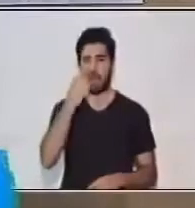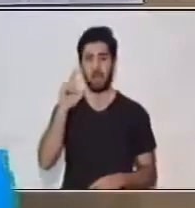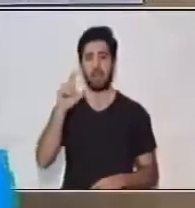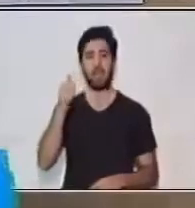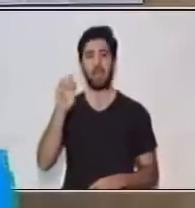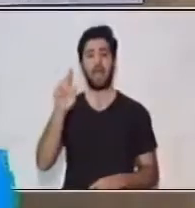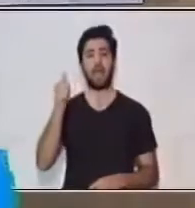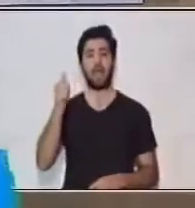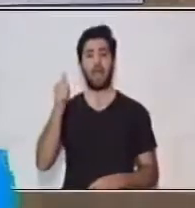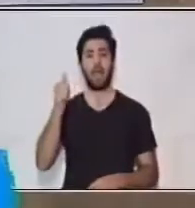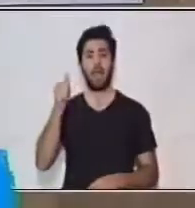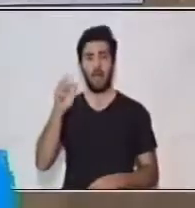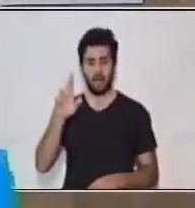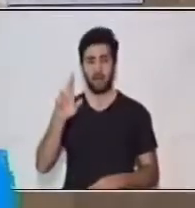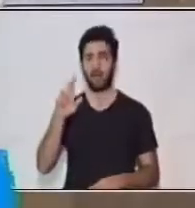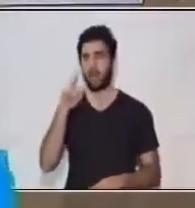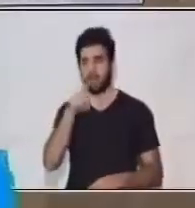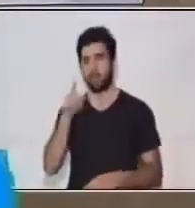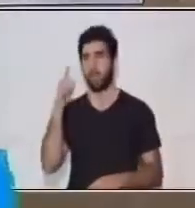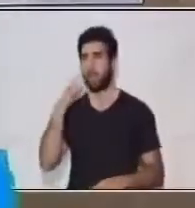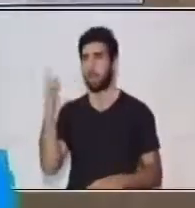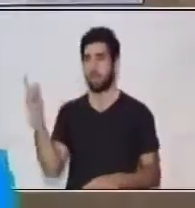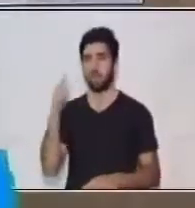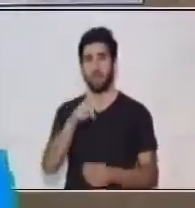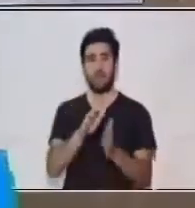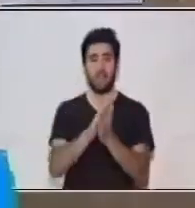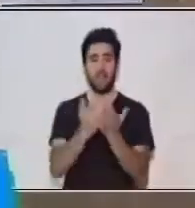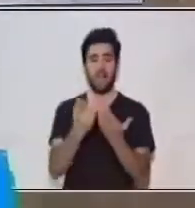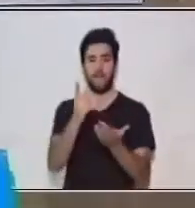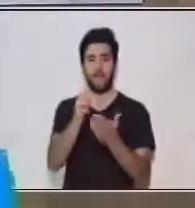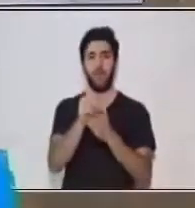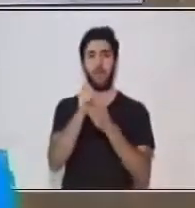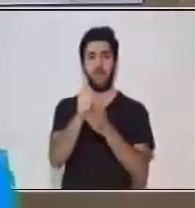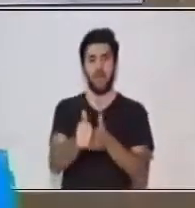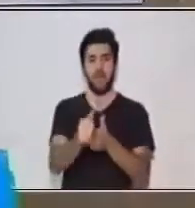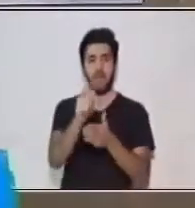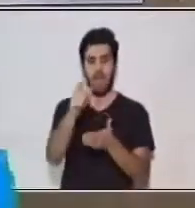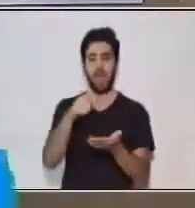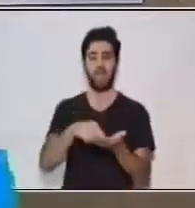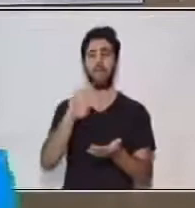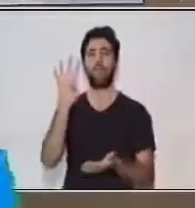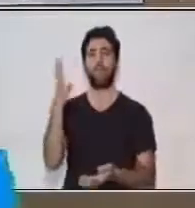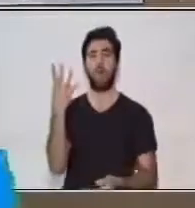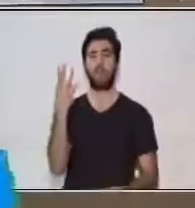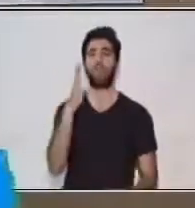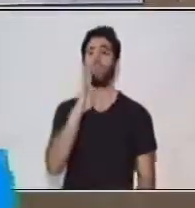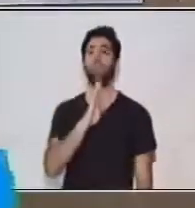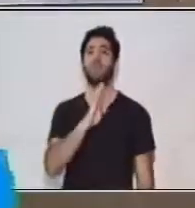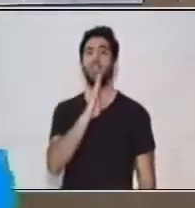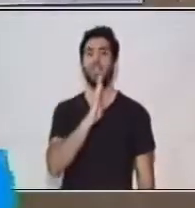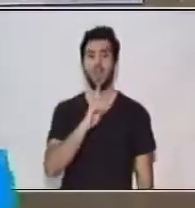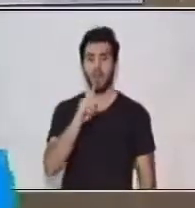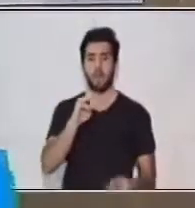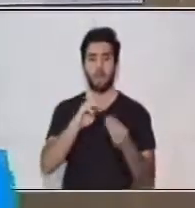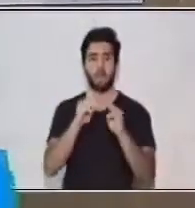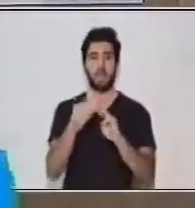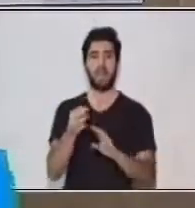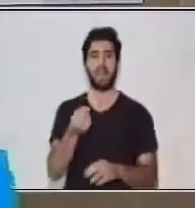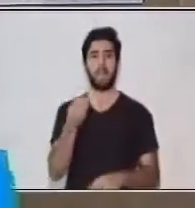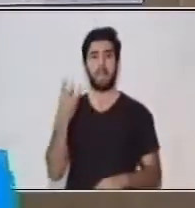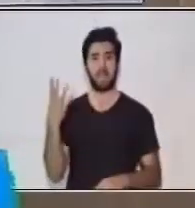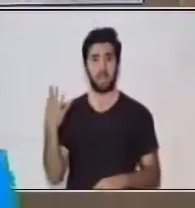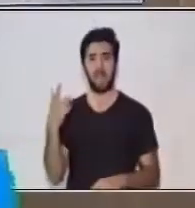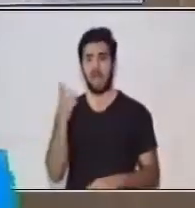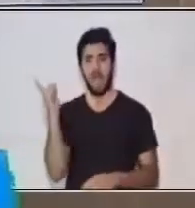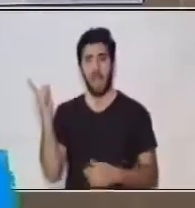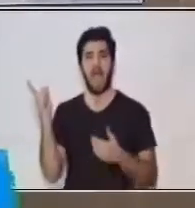casa. Así es. En la guía de autoaprendizaje de cuarto bachillerato de matemática hay un reto